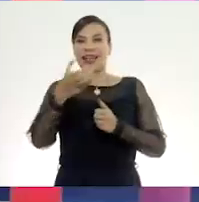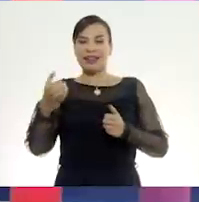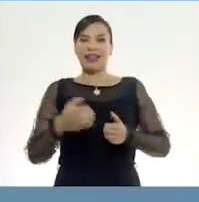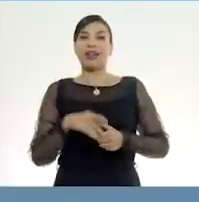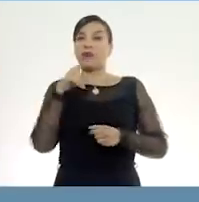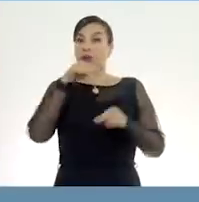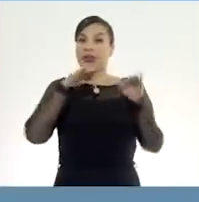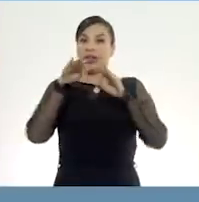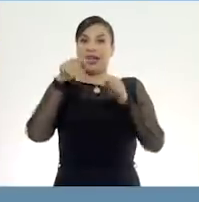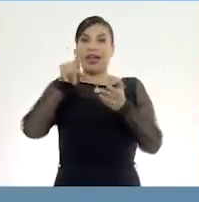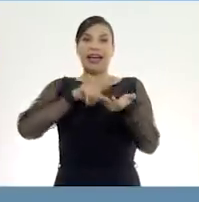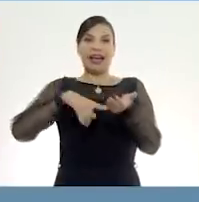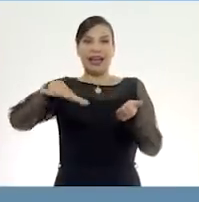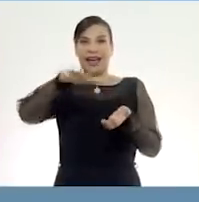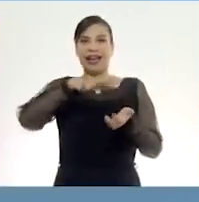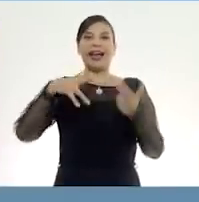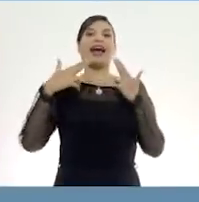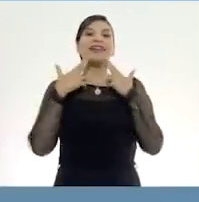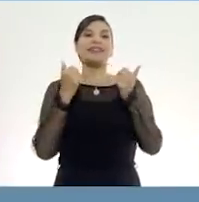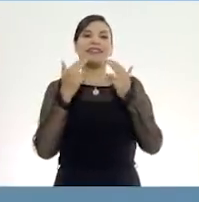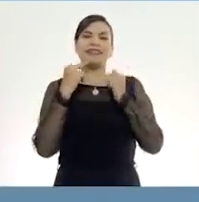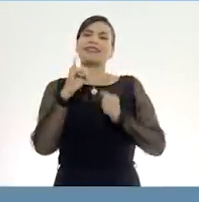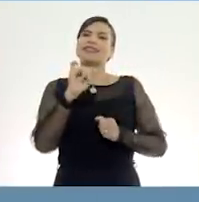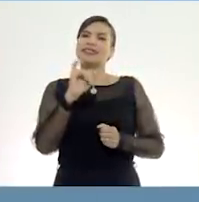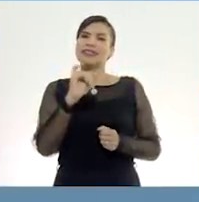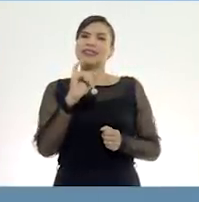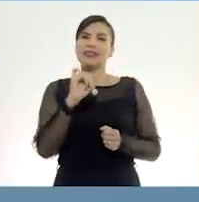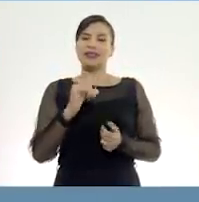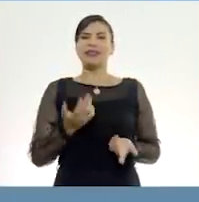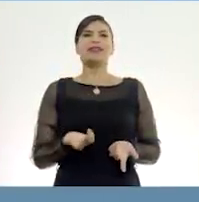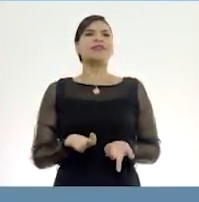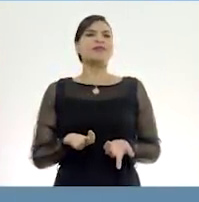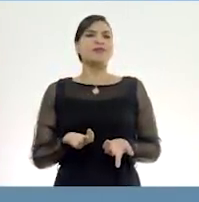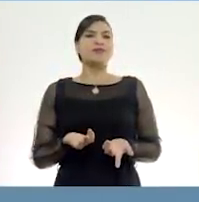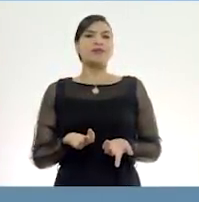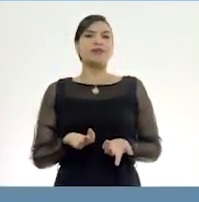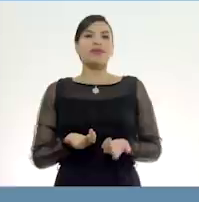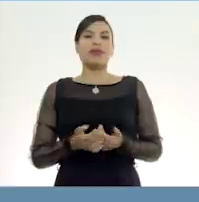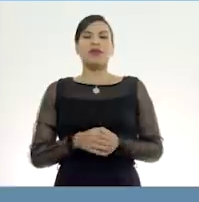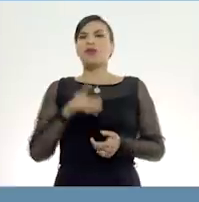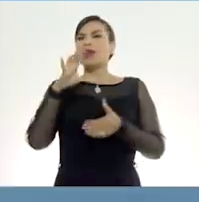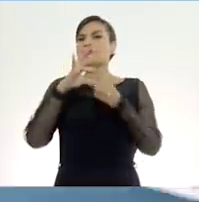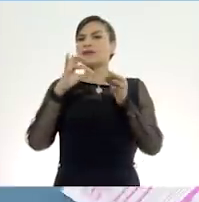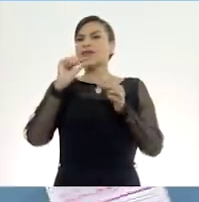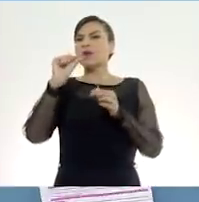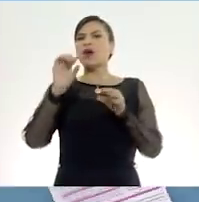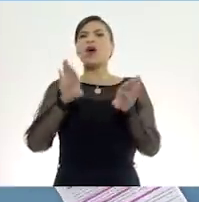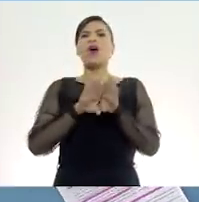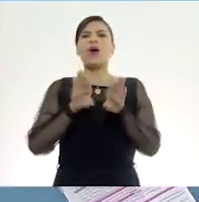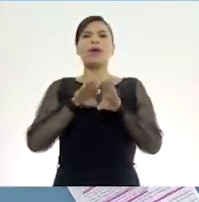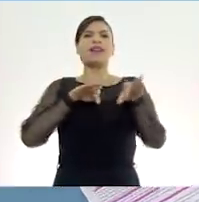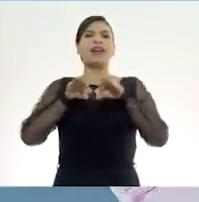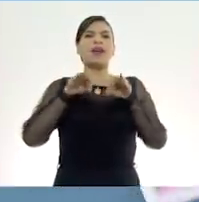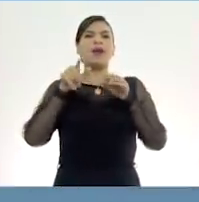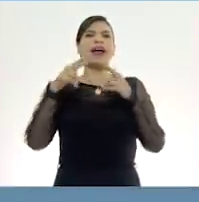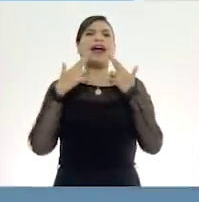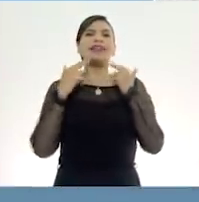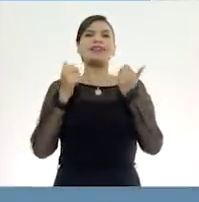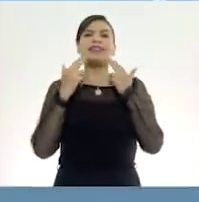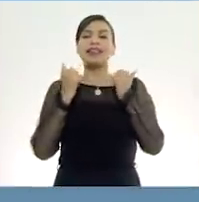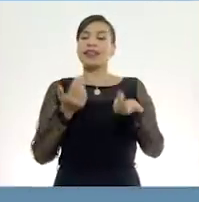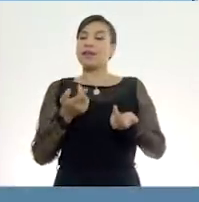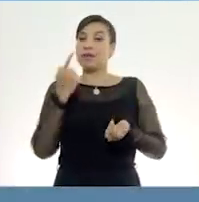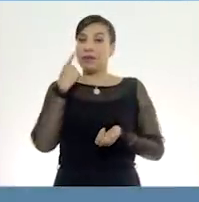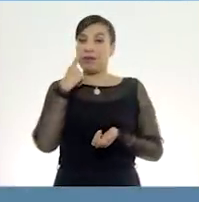dueño. trabajas en una hacienda. Sí, mire. Y, a ver, platícame un poquito más. ¿Cómo es el trabajo en la hacienda?